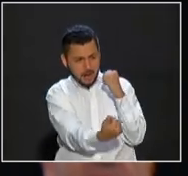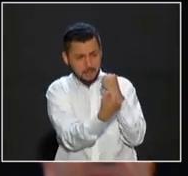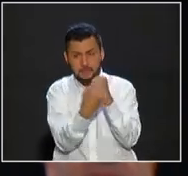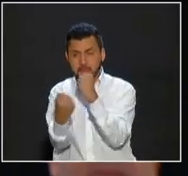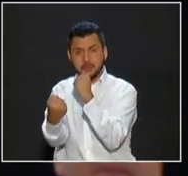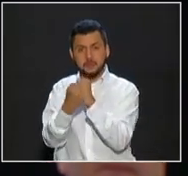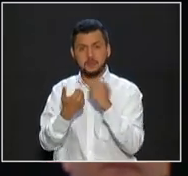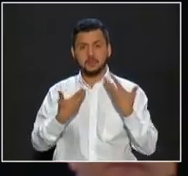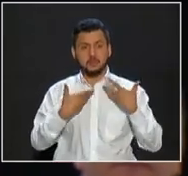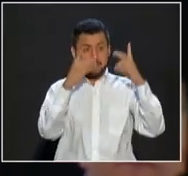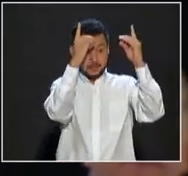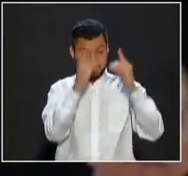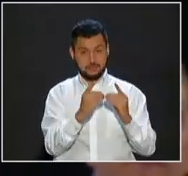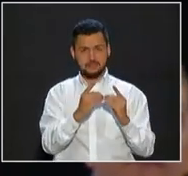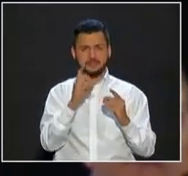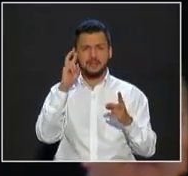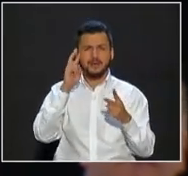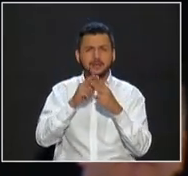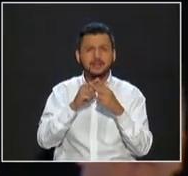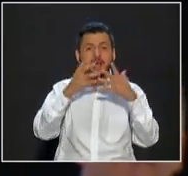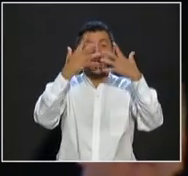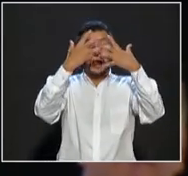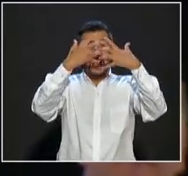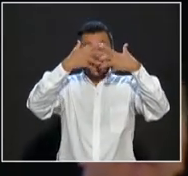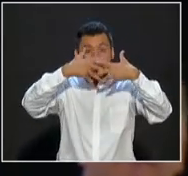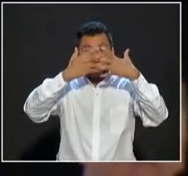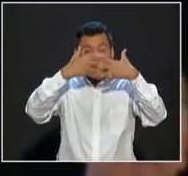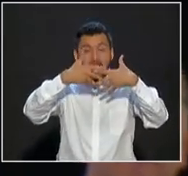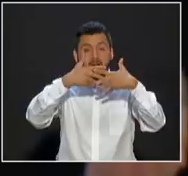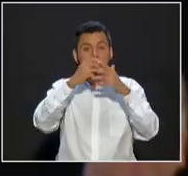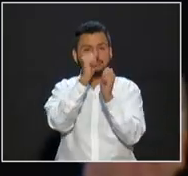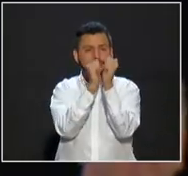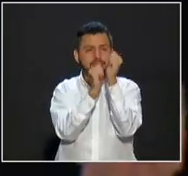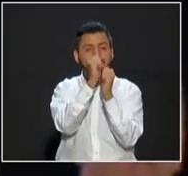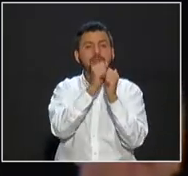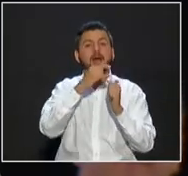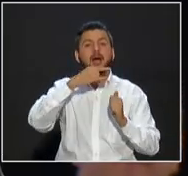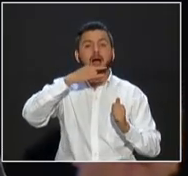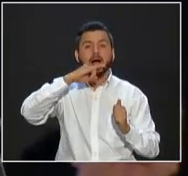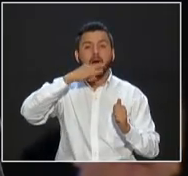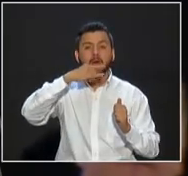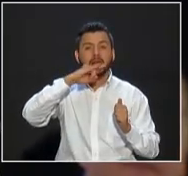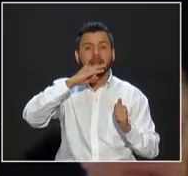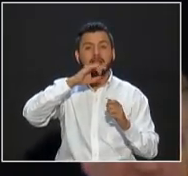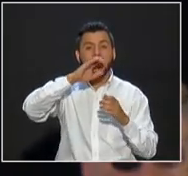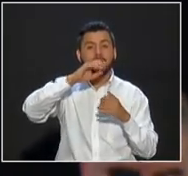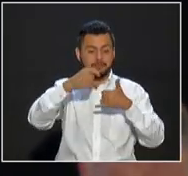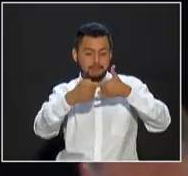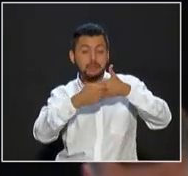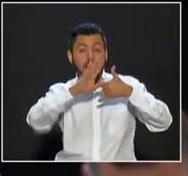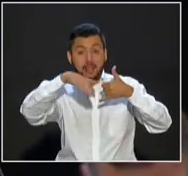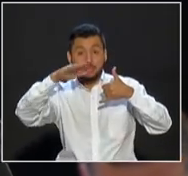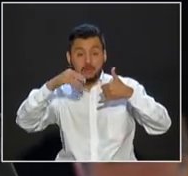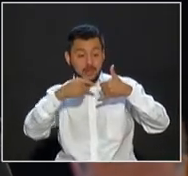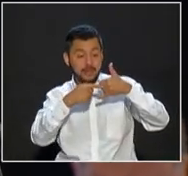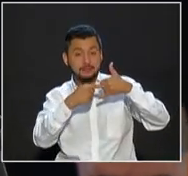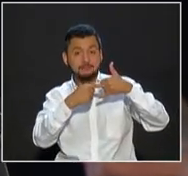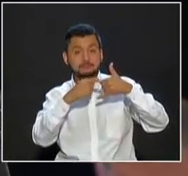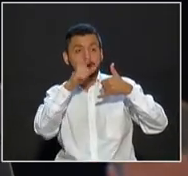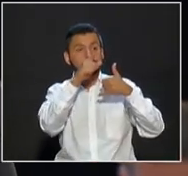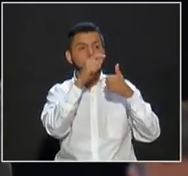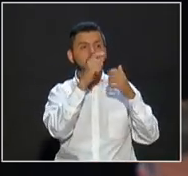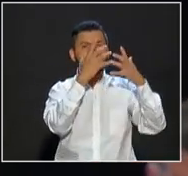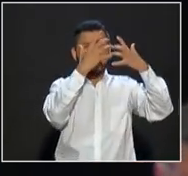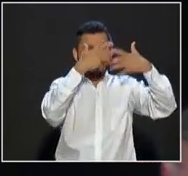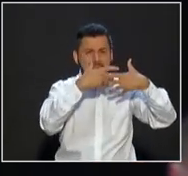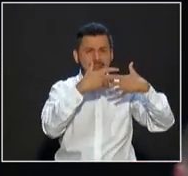sobre la fábrica de licores de antioquia en el tema de la sala quinta en bogotá nosotros tenemos que tener claro que va a ser